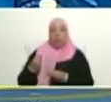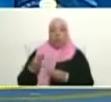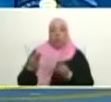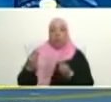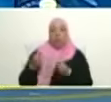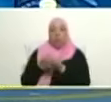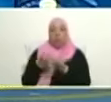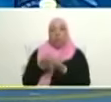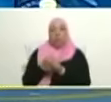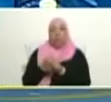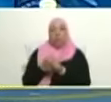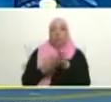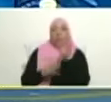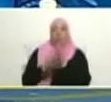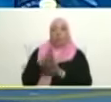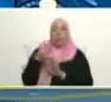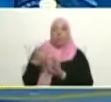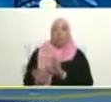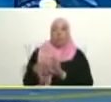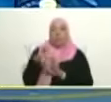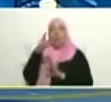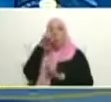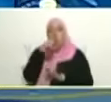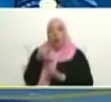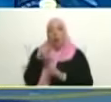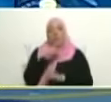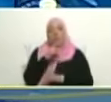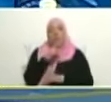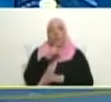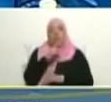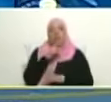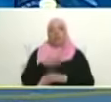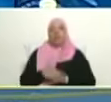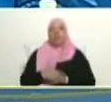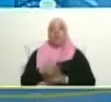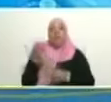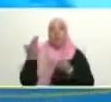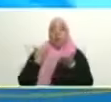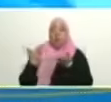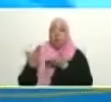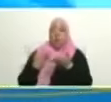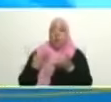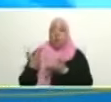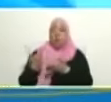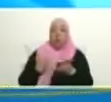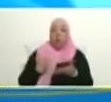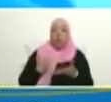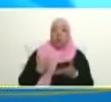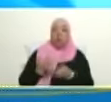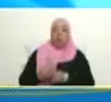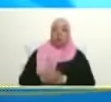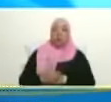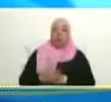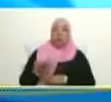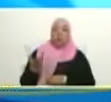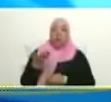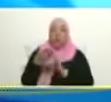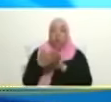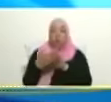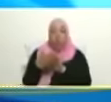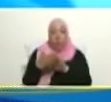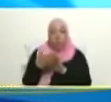cosas, han parido en estos años duros de sanciones criminales, han parido